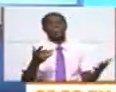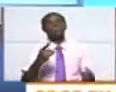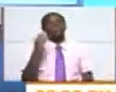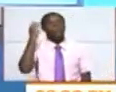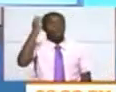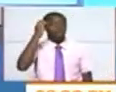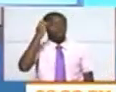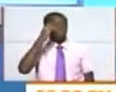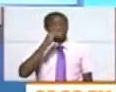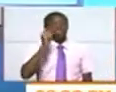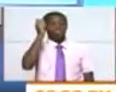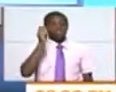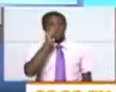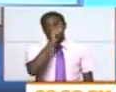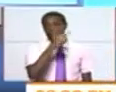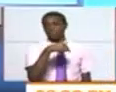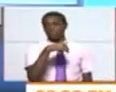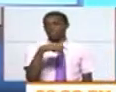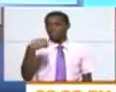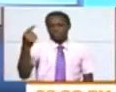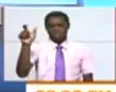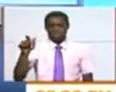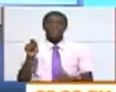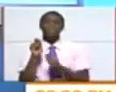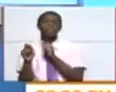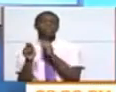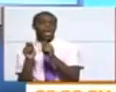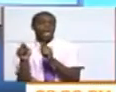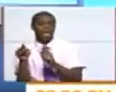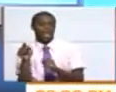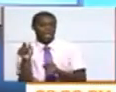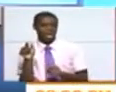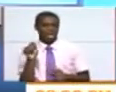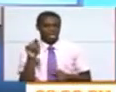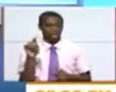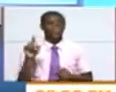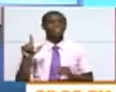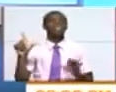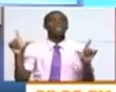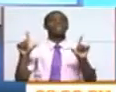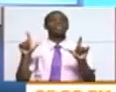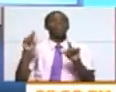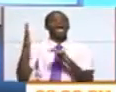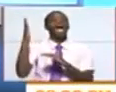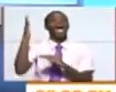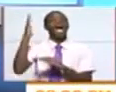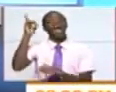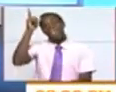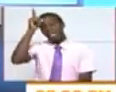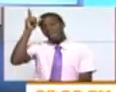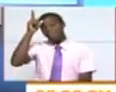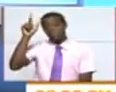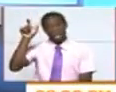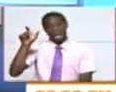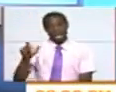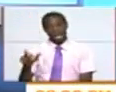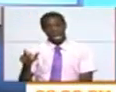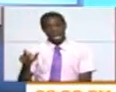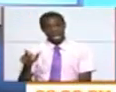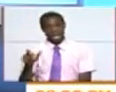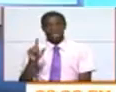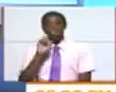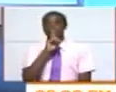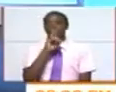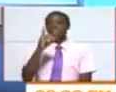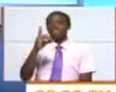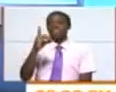Couso puso en su lugar a una periodista de la televisión alemana, Deutsche, quien